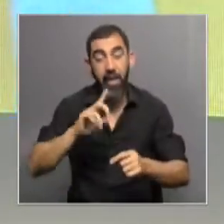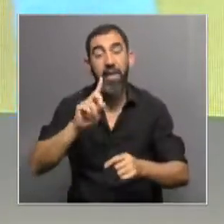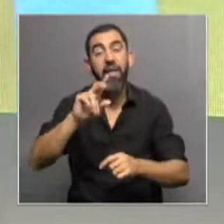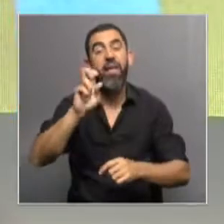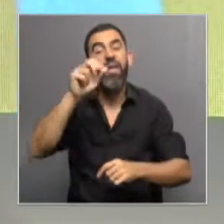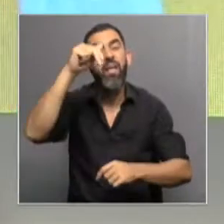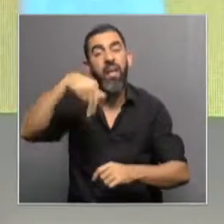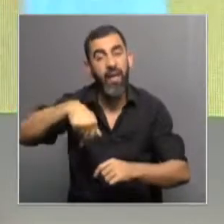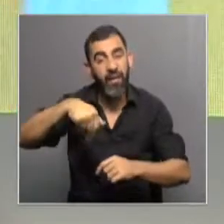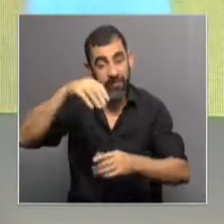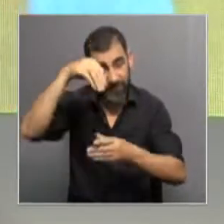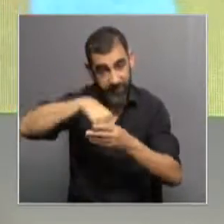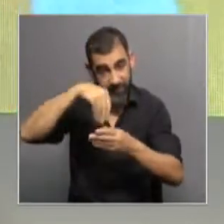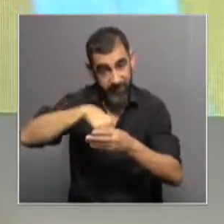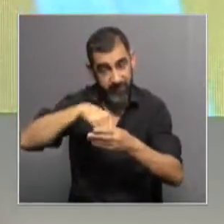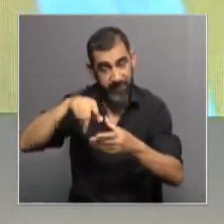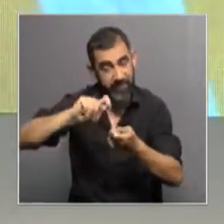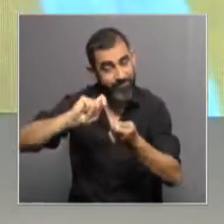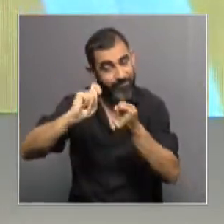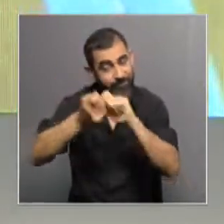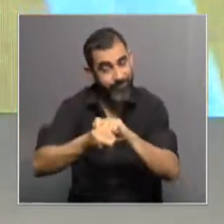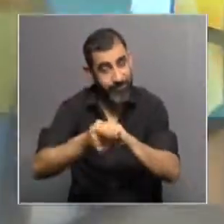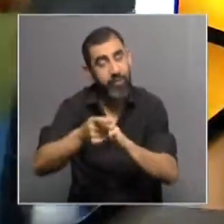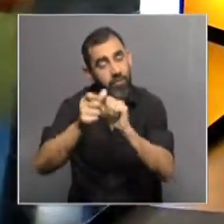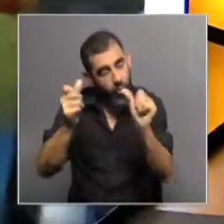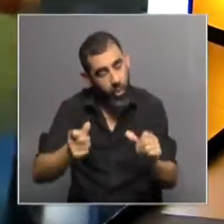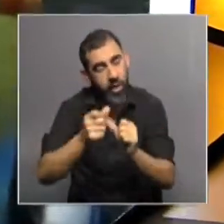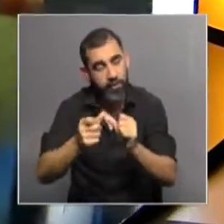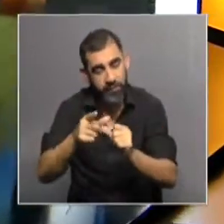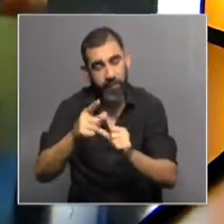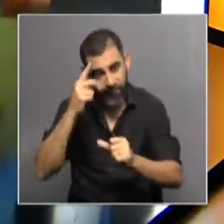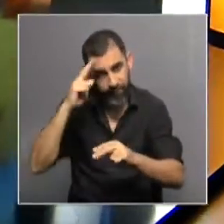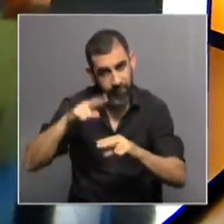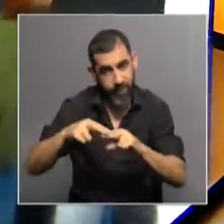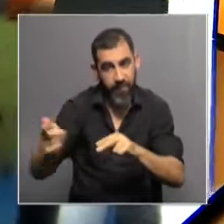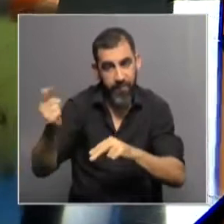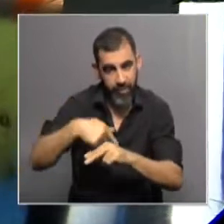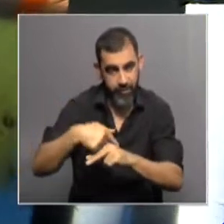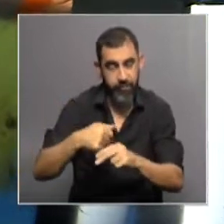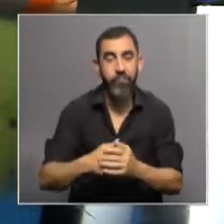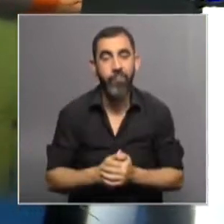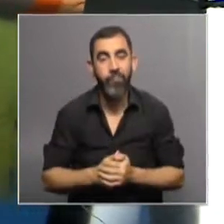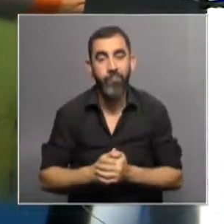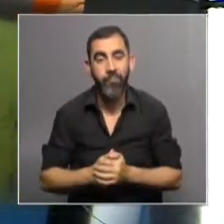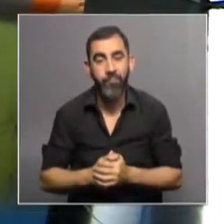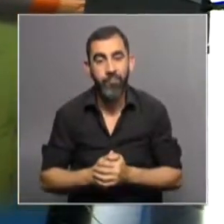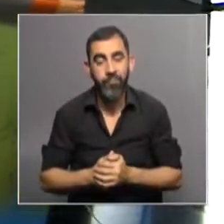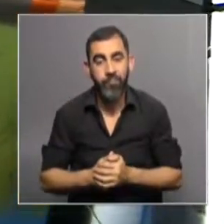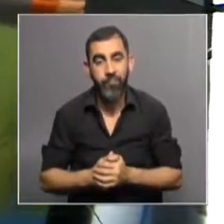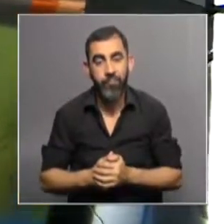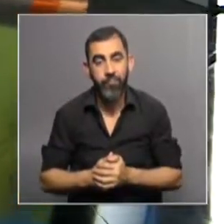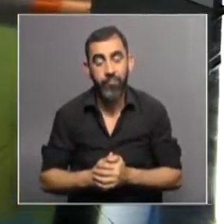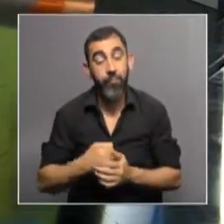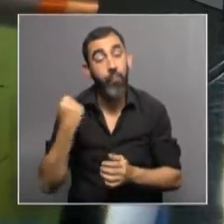¿verdad?, cuya función está alterada y eso lleva al desarrollo de la enfermedad. ¿Esto por qué es importante el